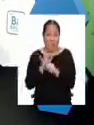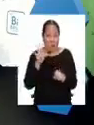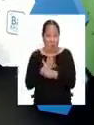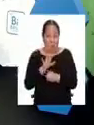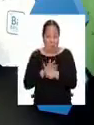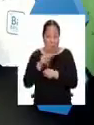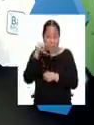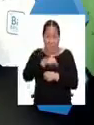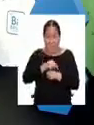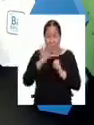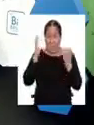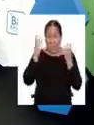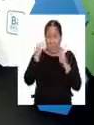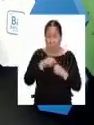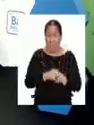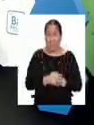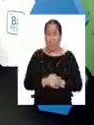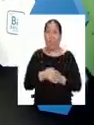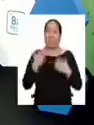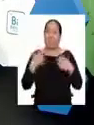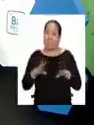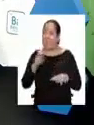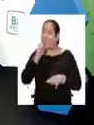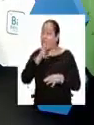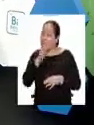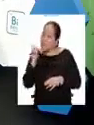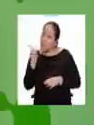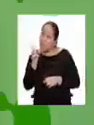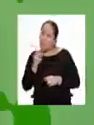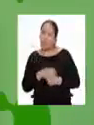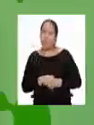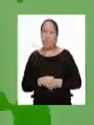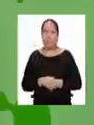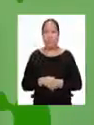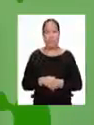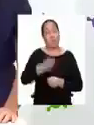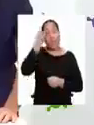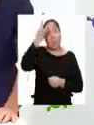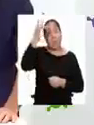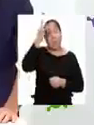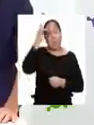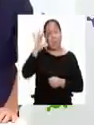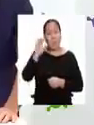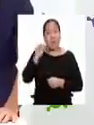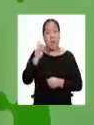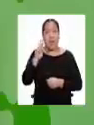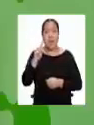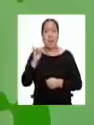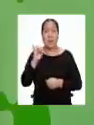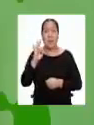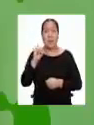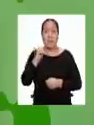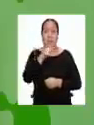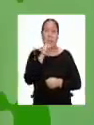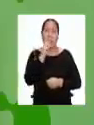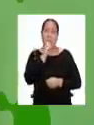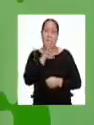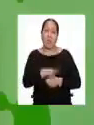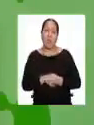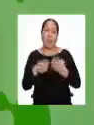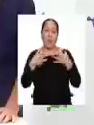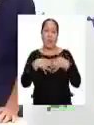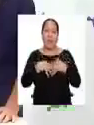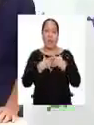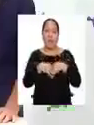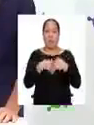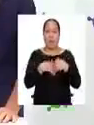nuestra propia realidad es algo que ya mencionaste hace un rato. ¿Lo de la inteligencia artificial? Pero Delta ya me demostró que las